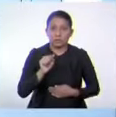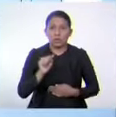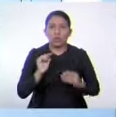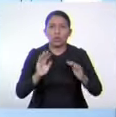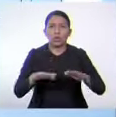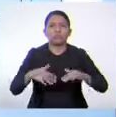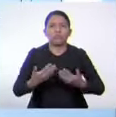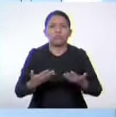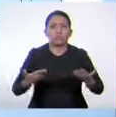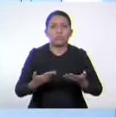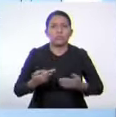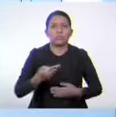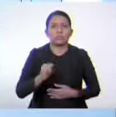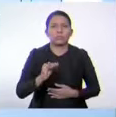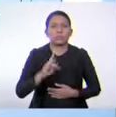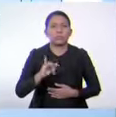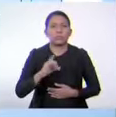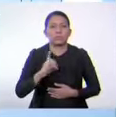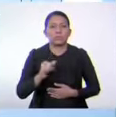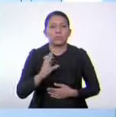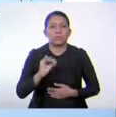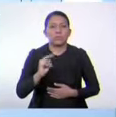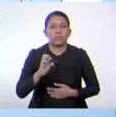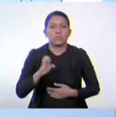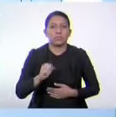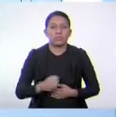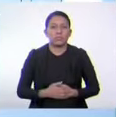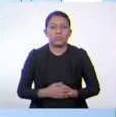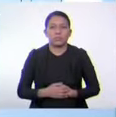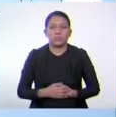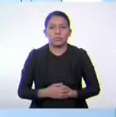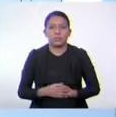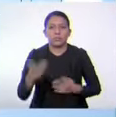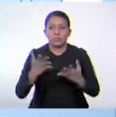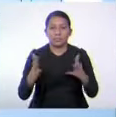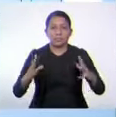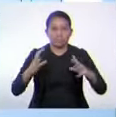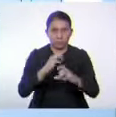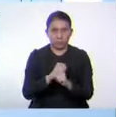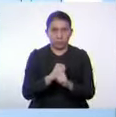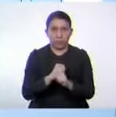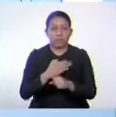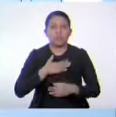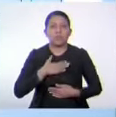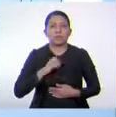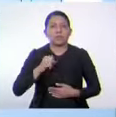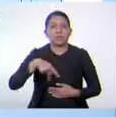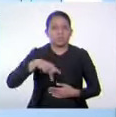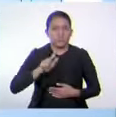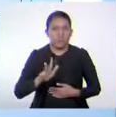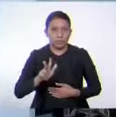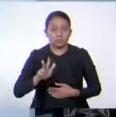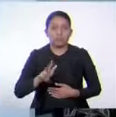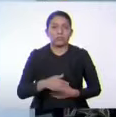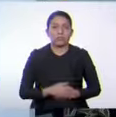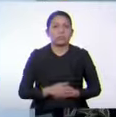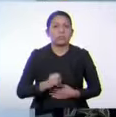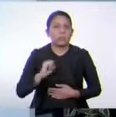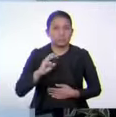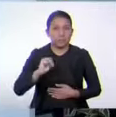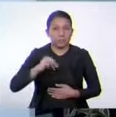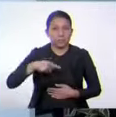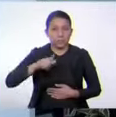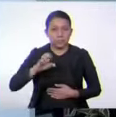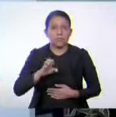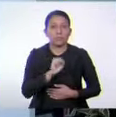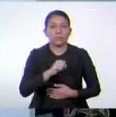hacen las hibridaciones. Para hacer el resumen, tenemos las sp3 para enlace simple, las